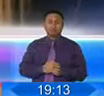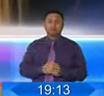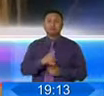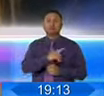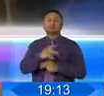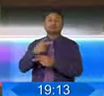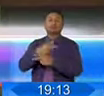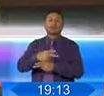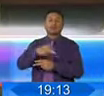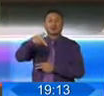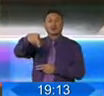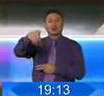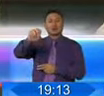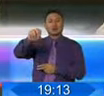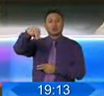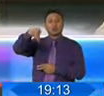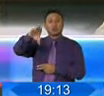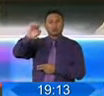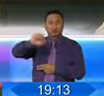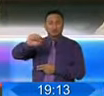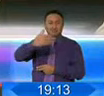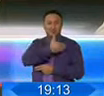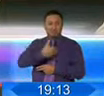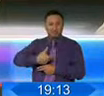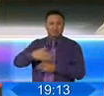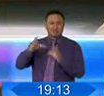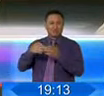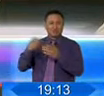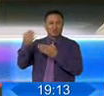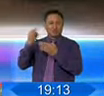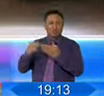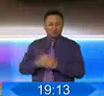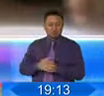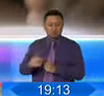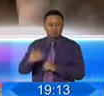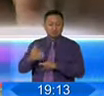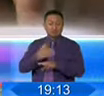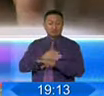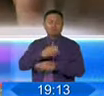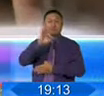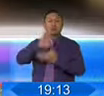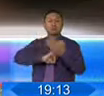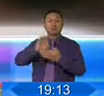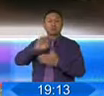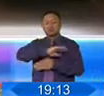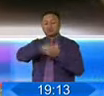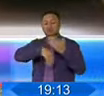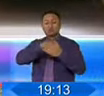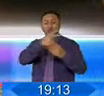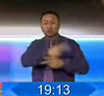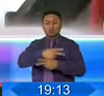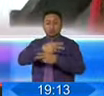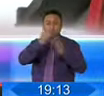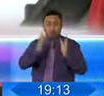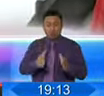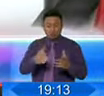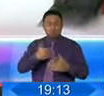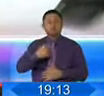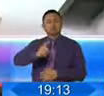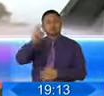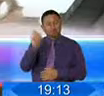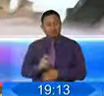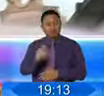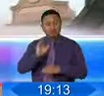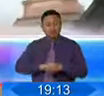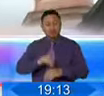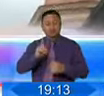Ponce, presidente de la Comisión de Presupuesto, este crédito, que debe ser aprobado por los concejales, es necesario, ya que la